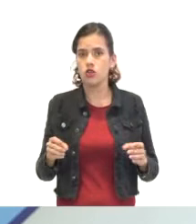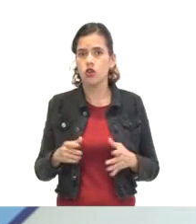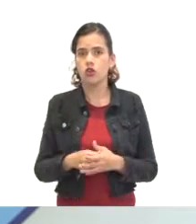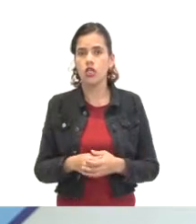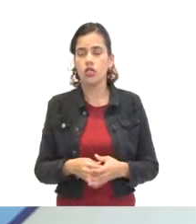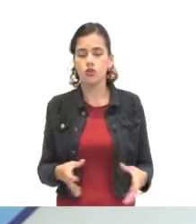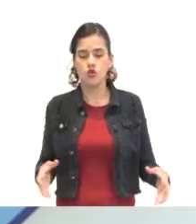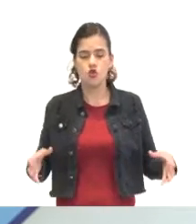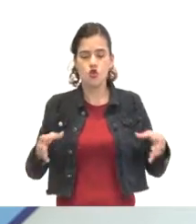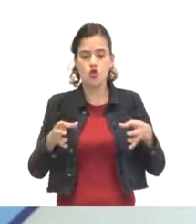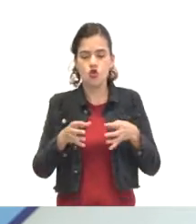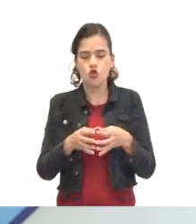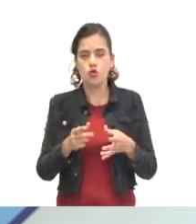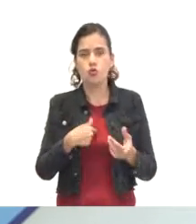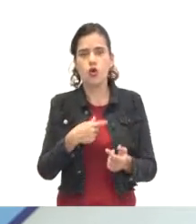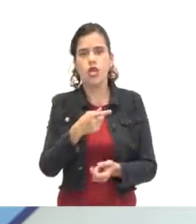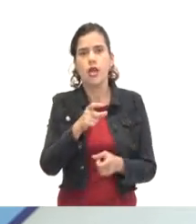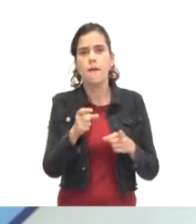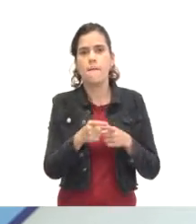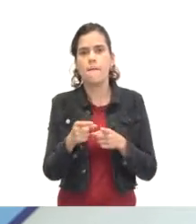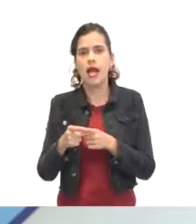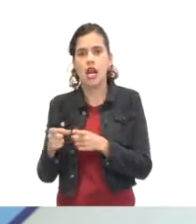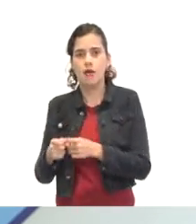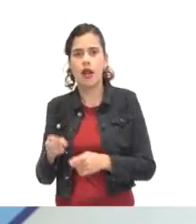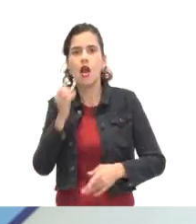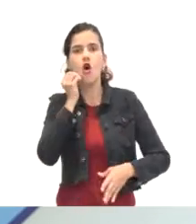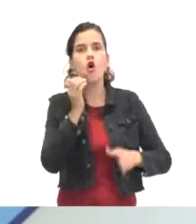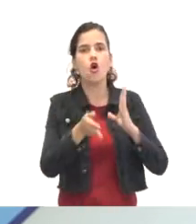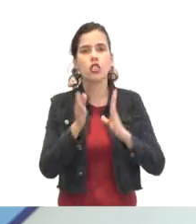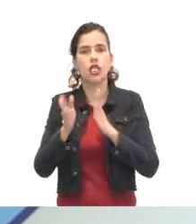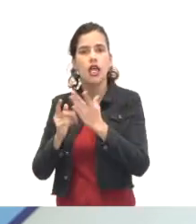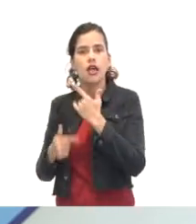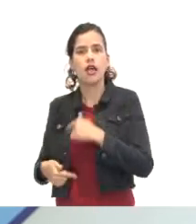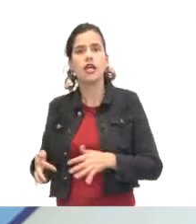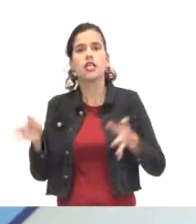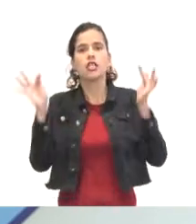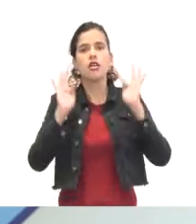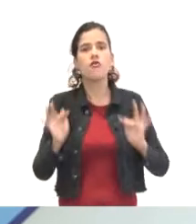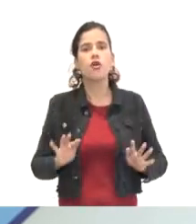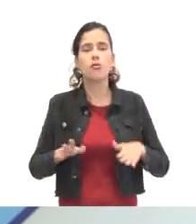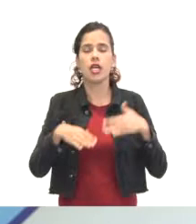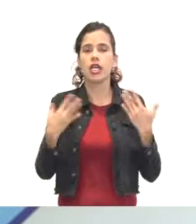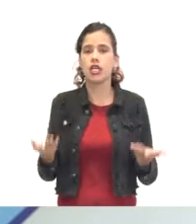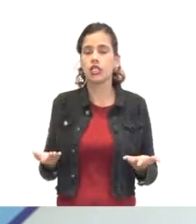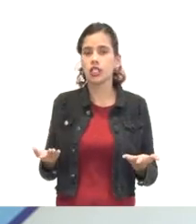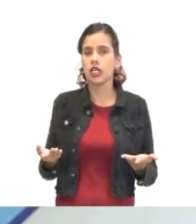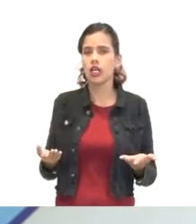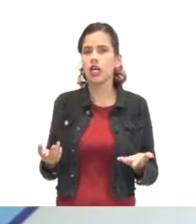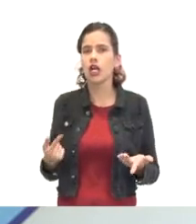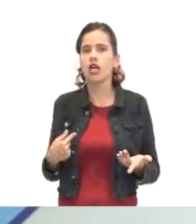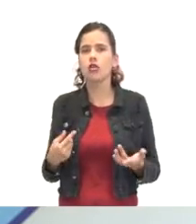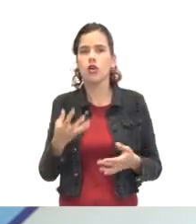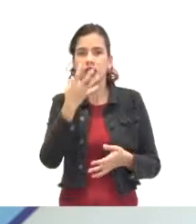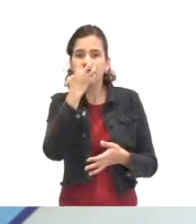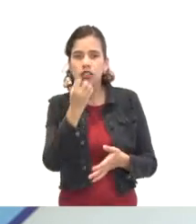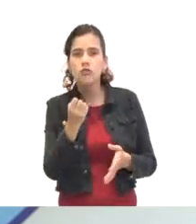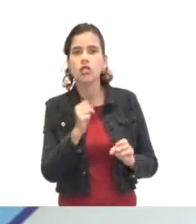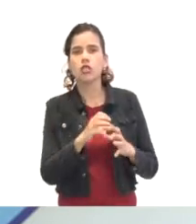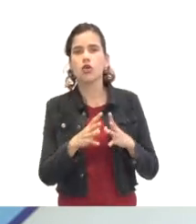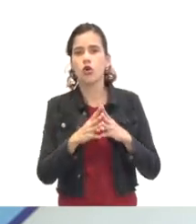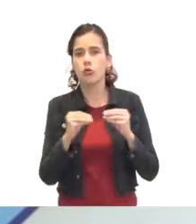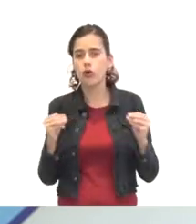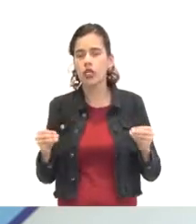un conjunto de palabras ordenadas, ¿ok?, de manera en que tenga un sentido completo, ¿verdad?